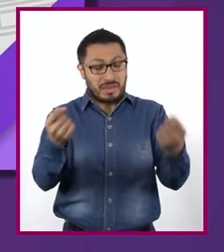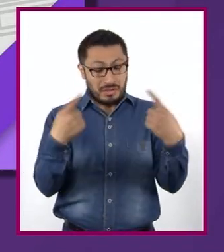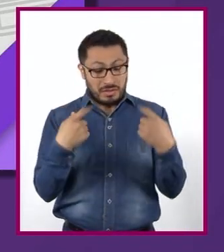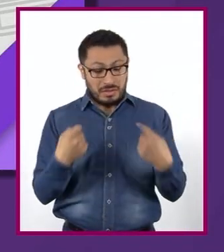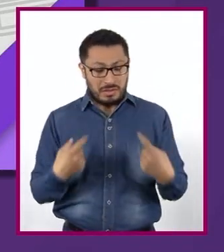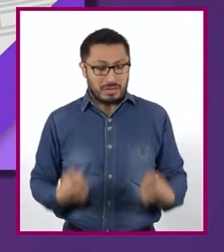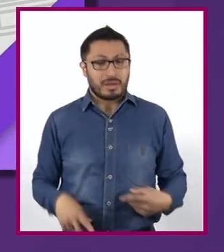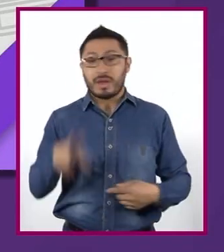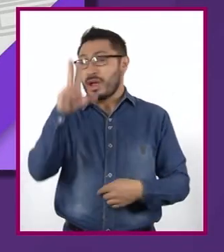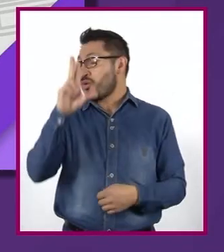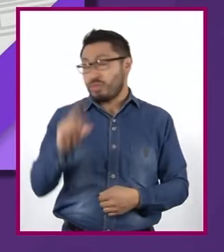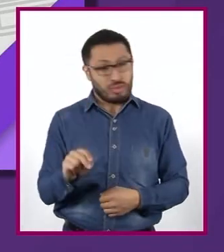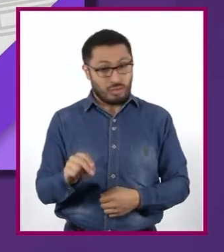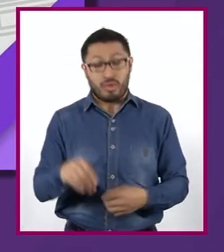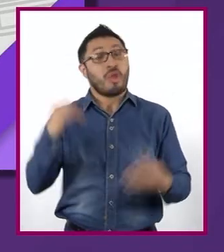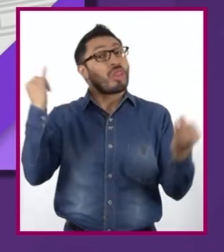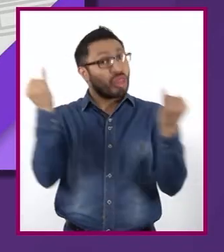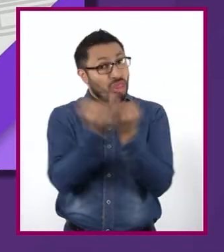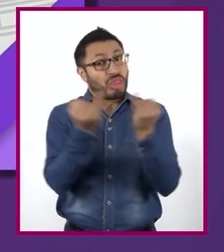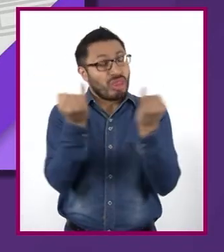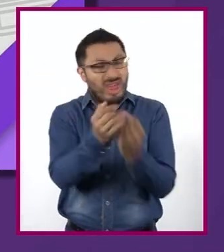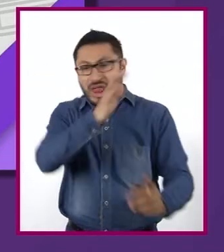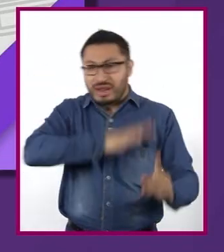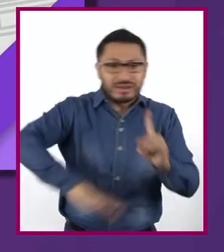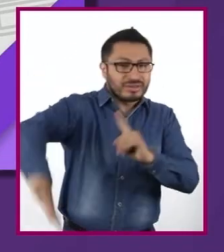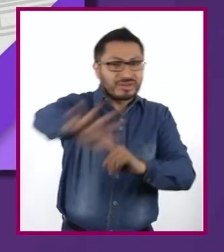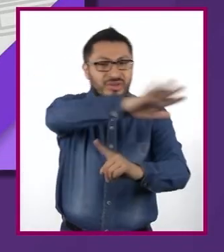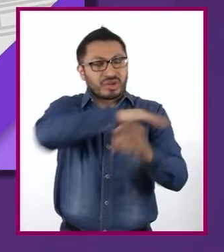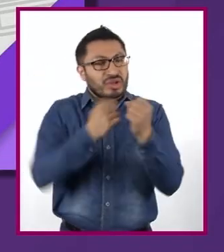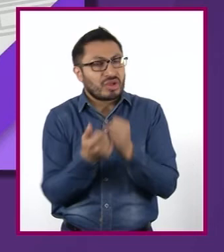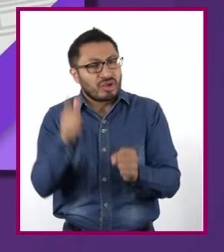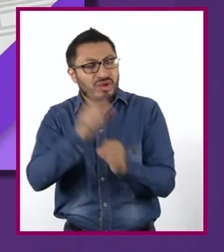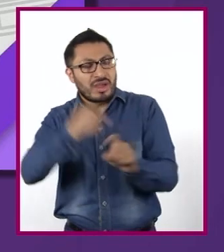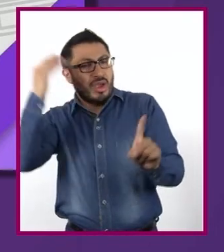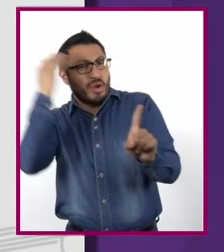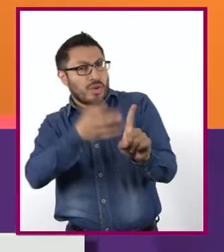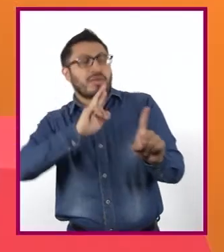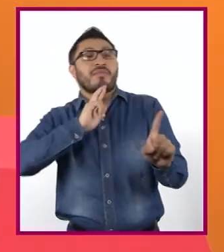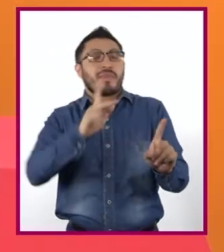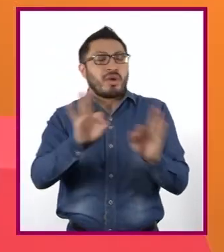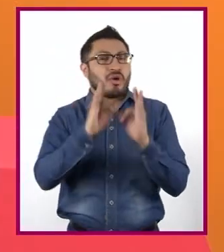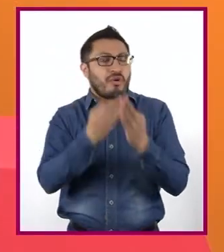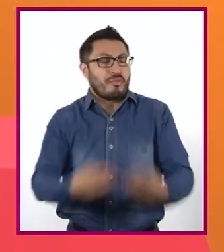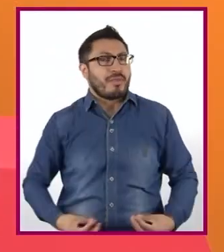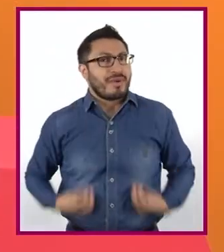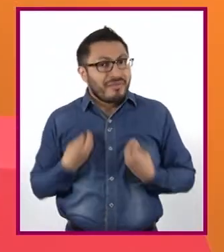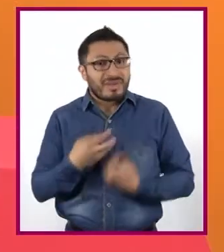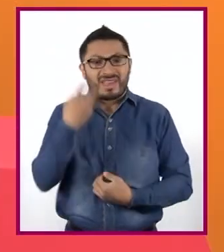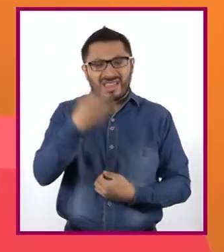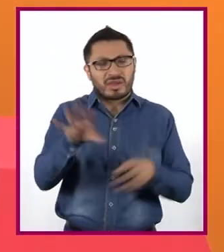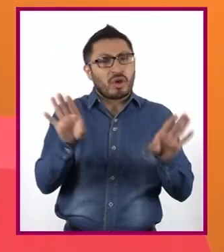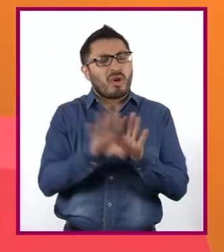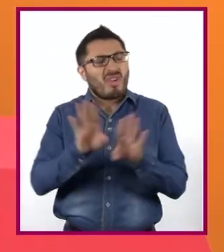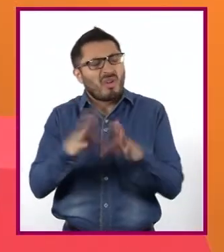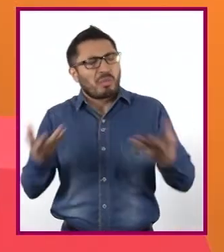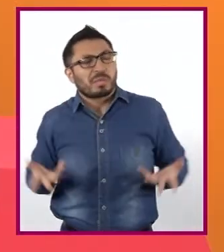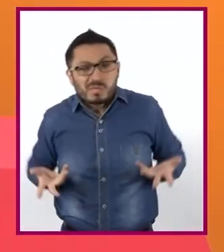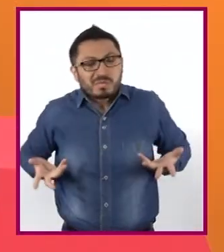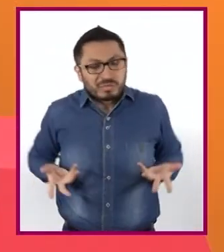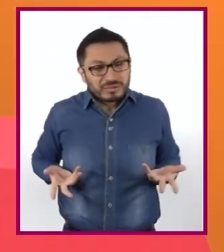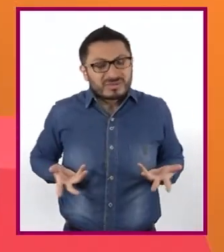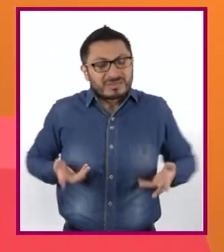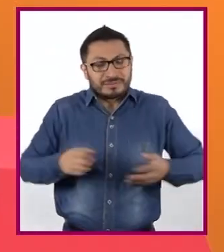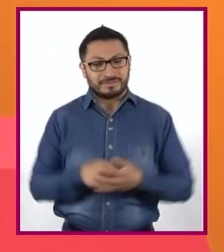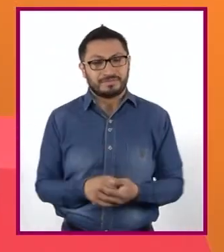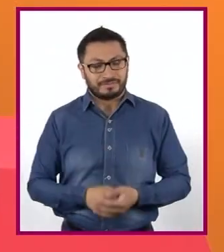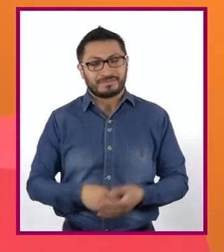requiere, sino que toda la sociedad busque generar mejores condiciones de vida. ¿Cómo se logra esto? Hemos visto que